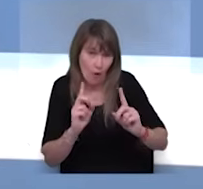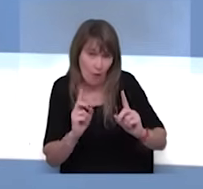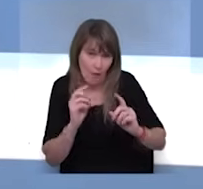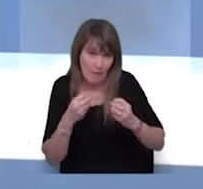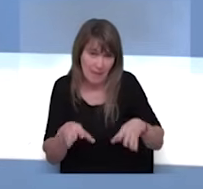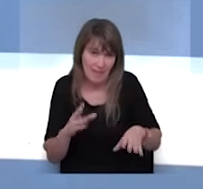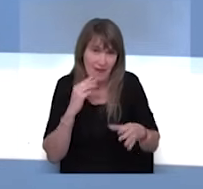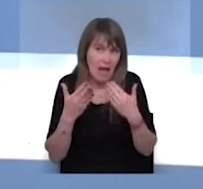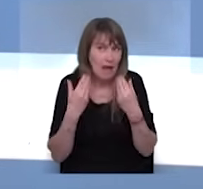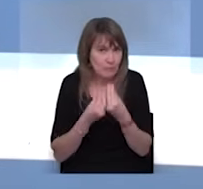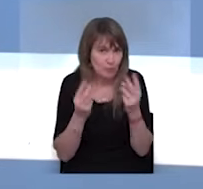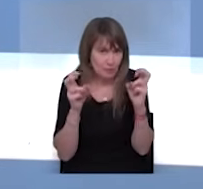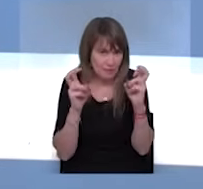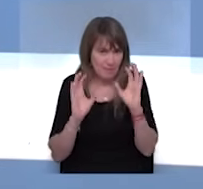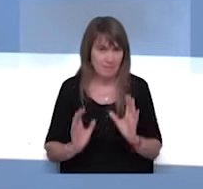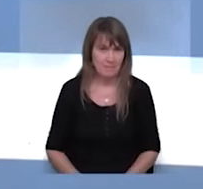en l la pantall